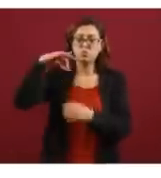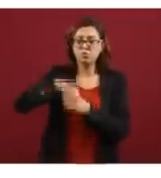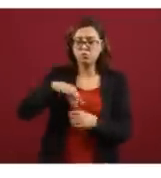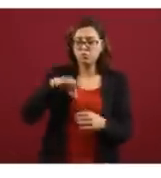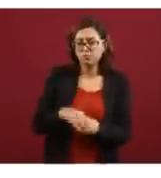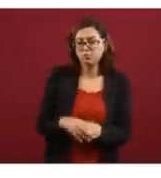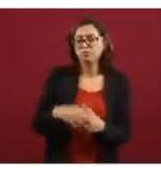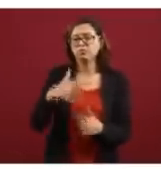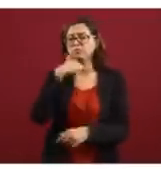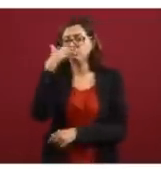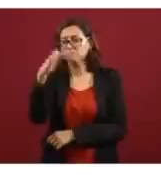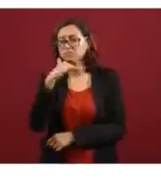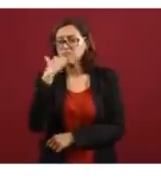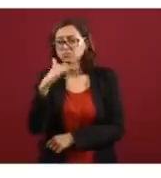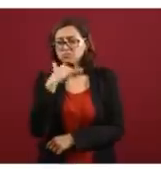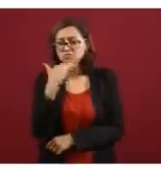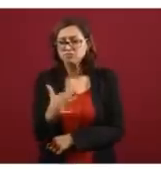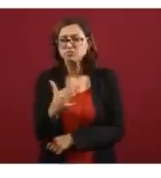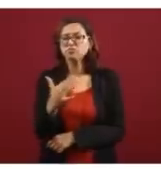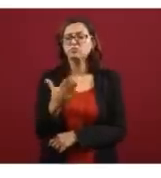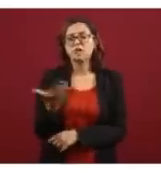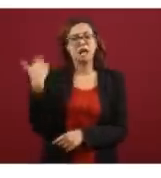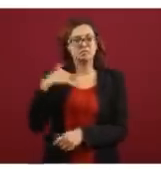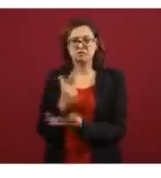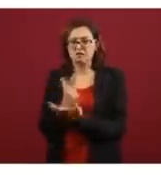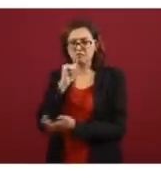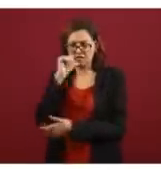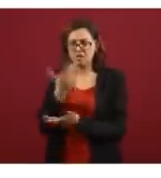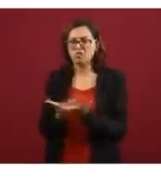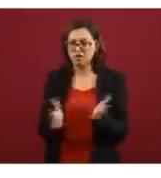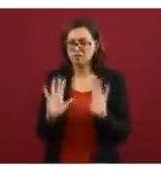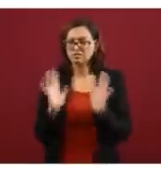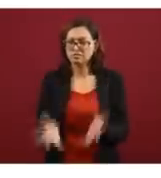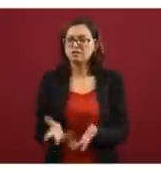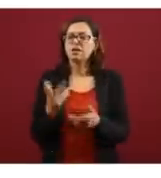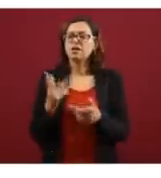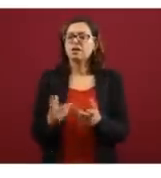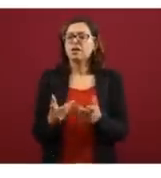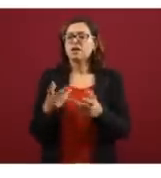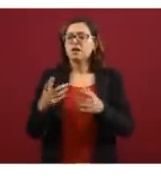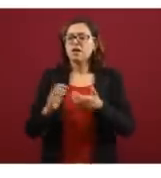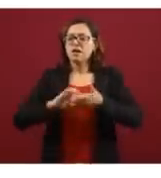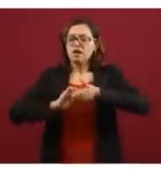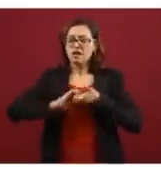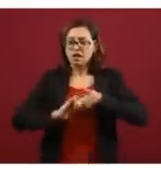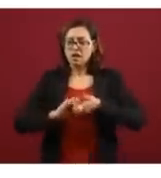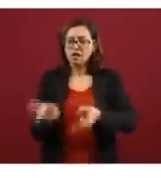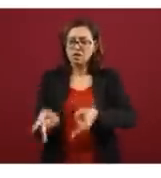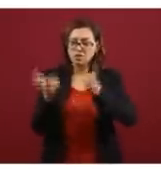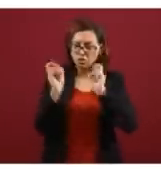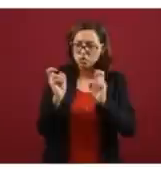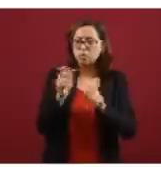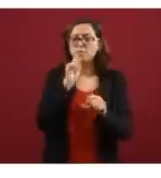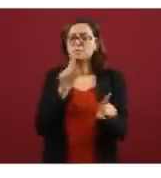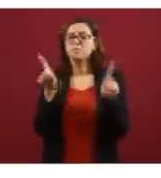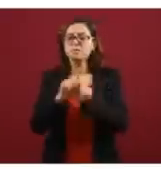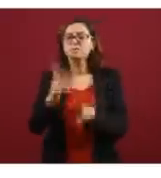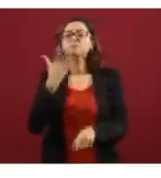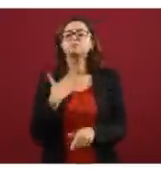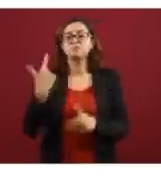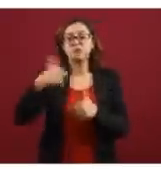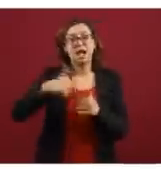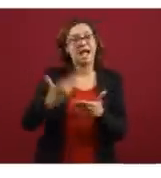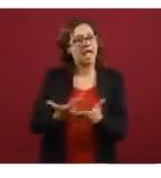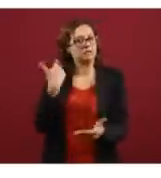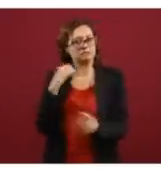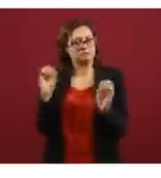electorales, corrupción, que no era delito grave, robo al transporte de carga, delitos en materia de hidrocarburos, que